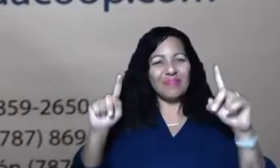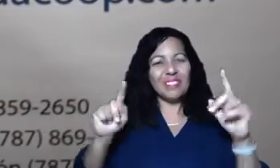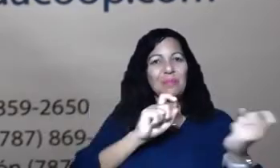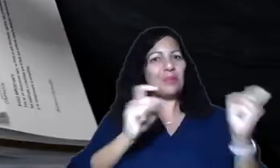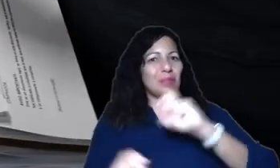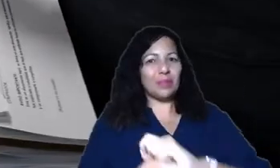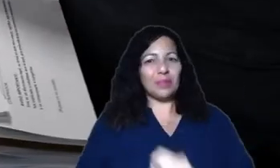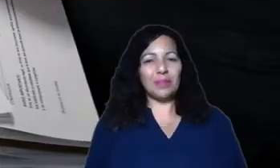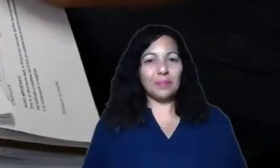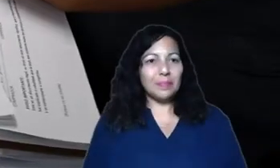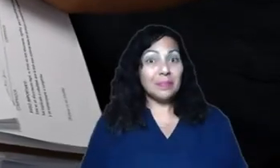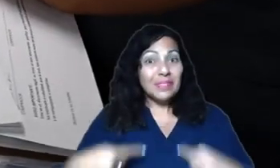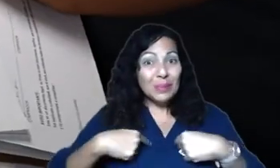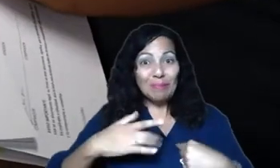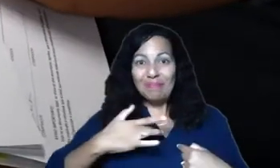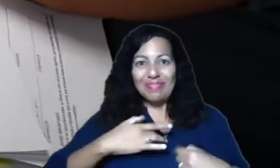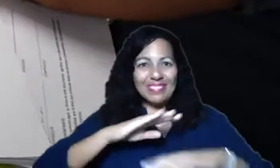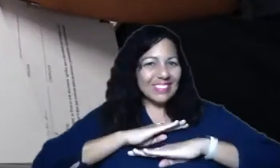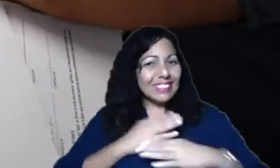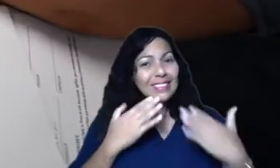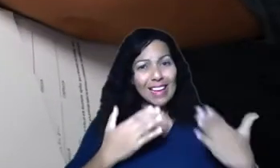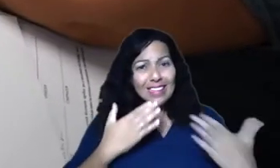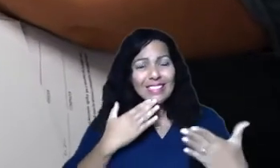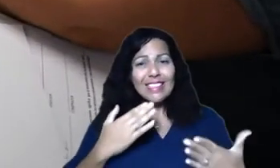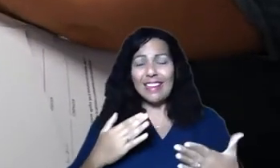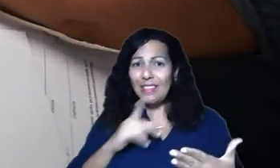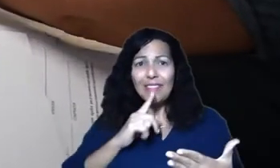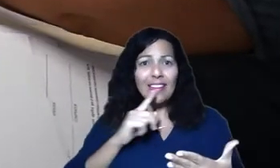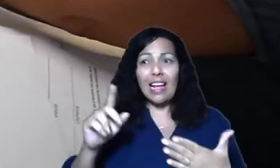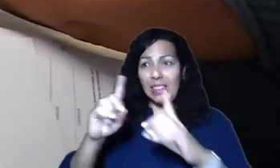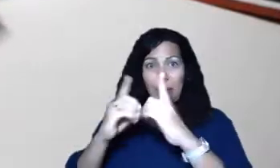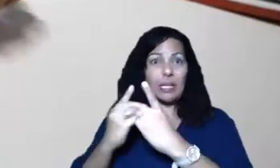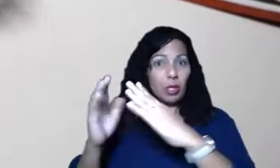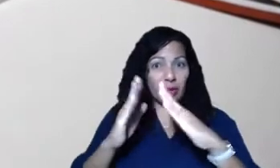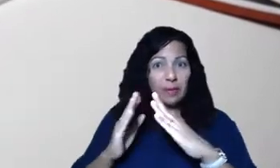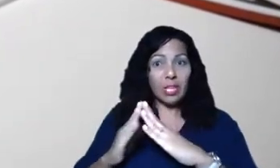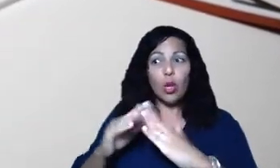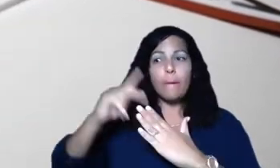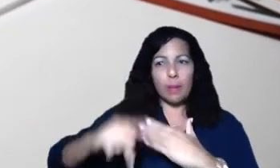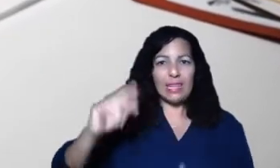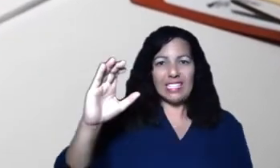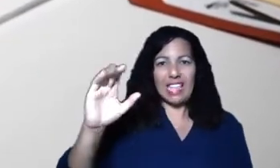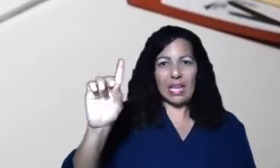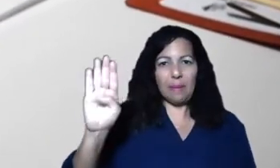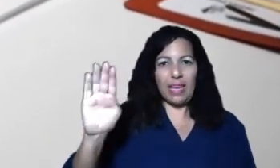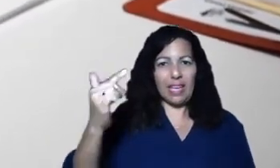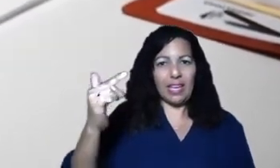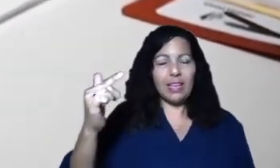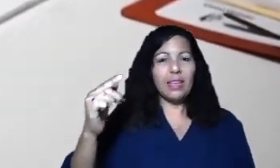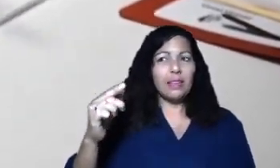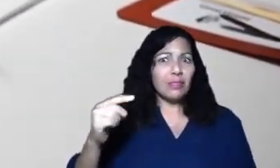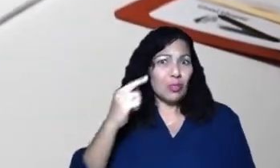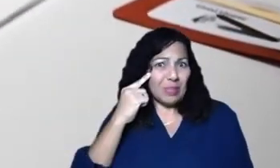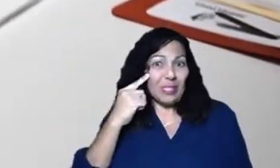vida de nuestra gente. Pues me siento muy agradecida por la ayuda que me brindaron la vivienda y el programa CDBG, porque yo